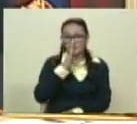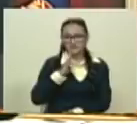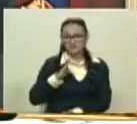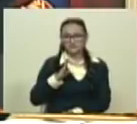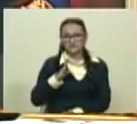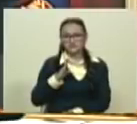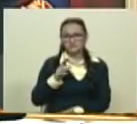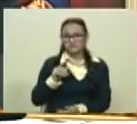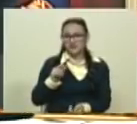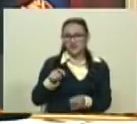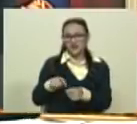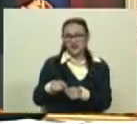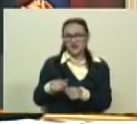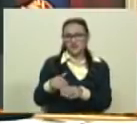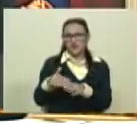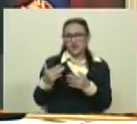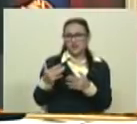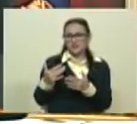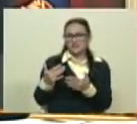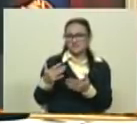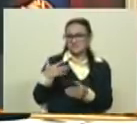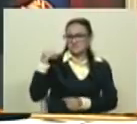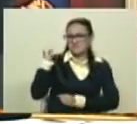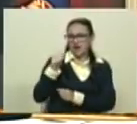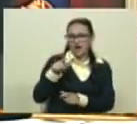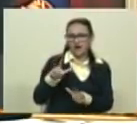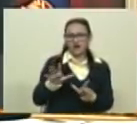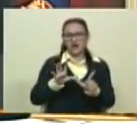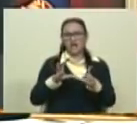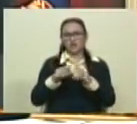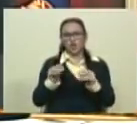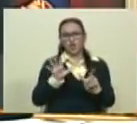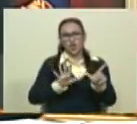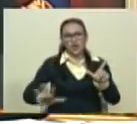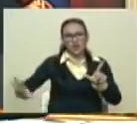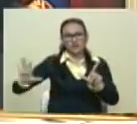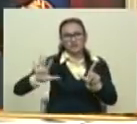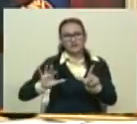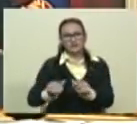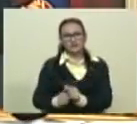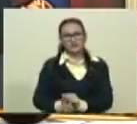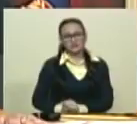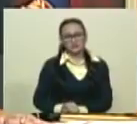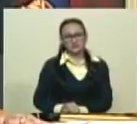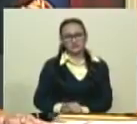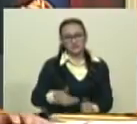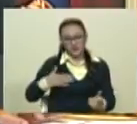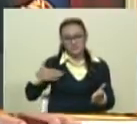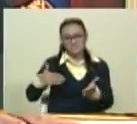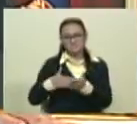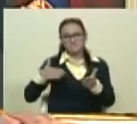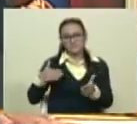para torcerle el pescuezo a América Latina y justificar la intervención de